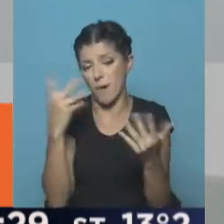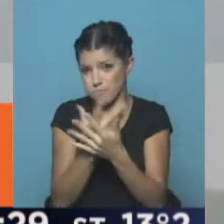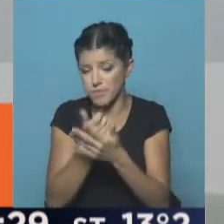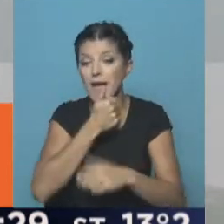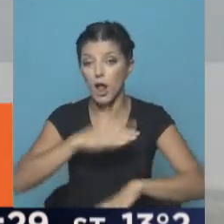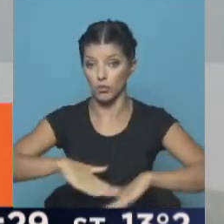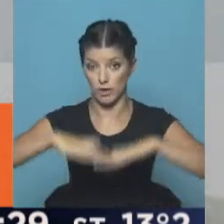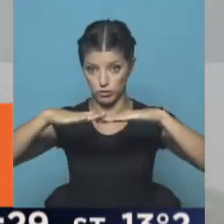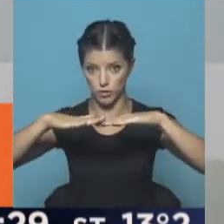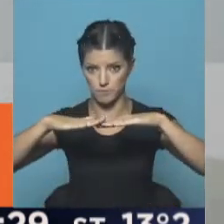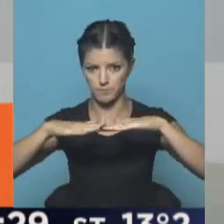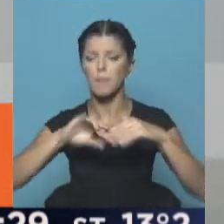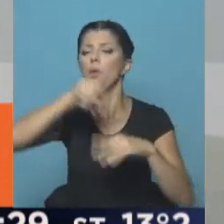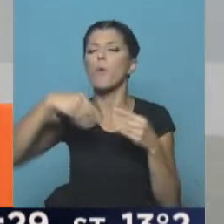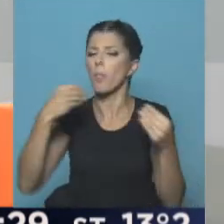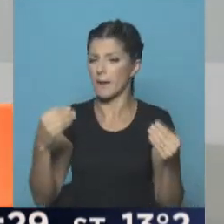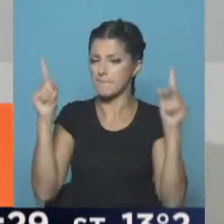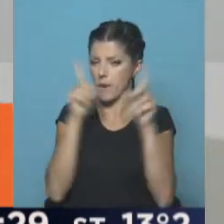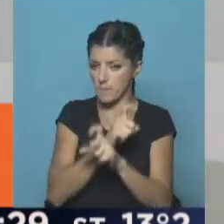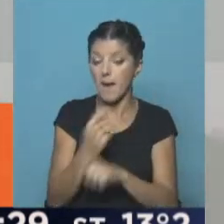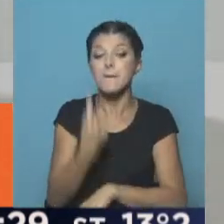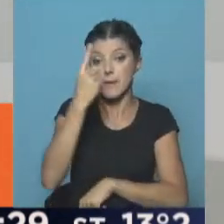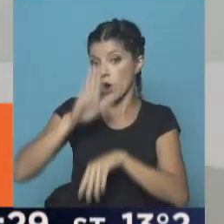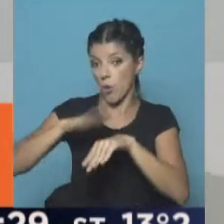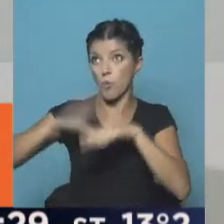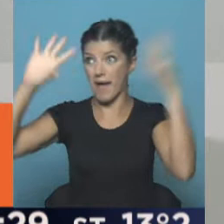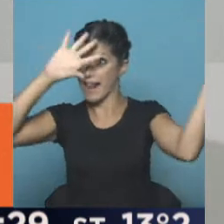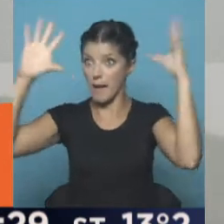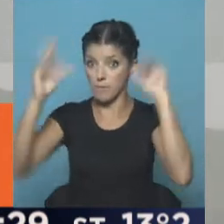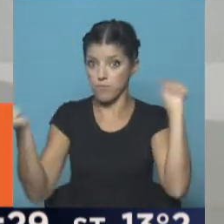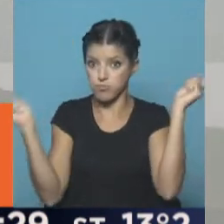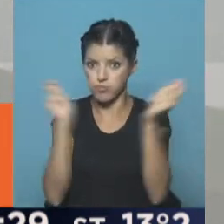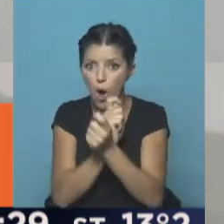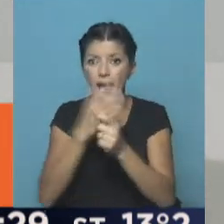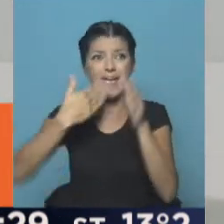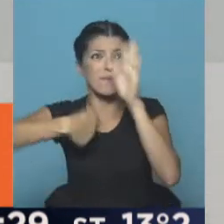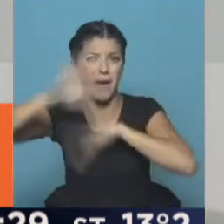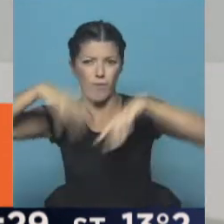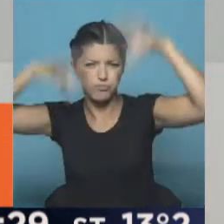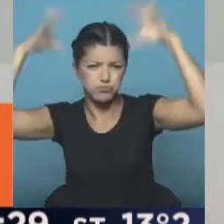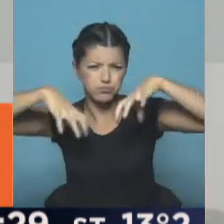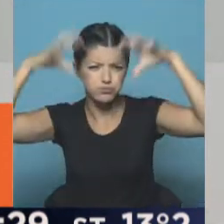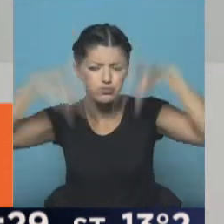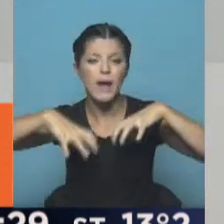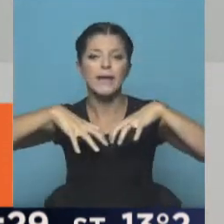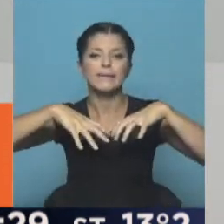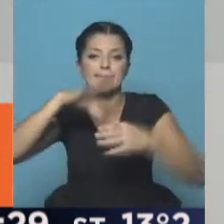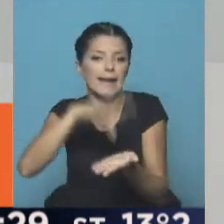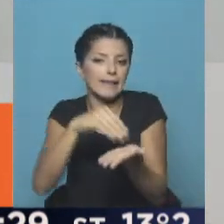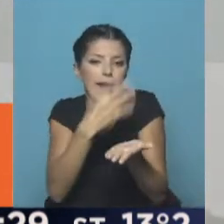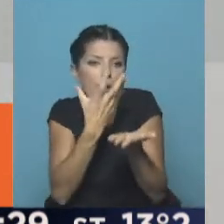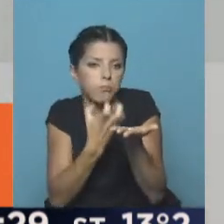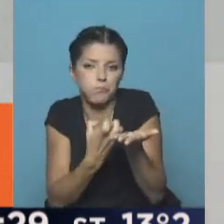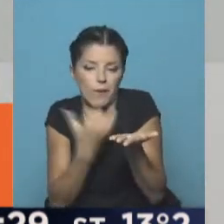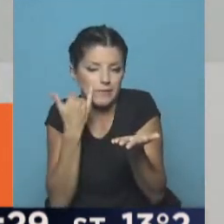dan por dos causas principales. Por un lado está el cambio climático, con mayor cantidad de precipitaciones en general, menor capacidad de absorción de la